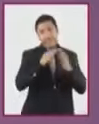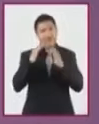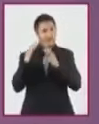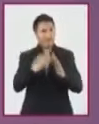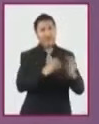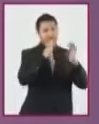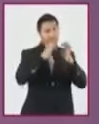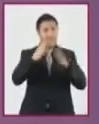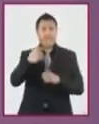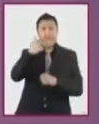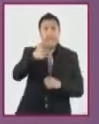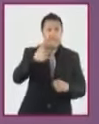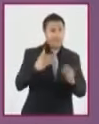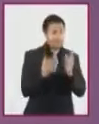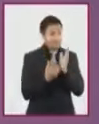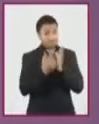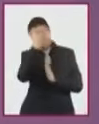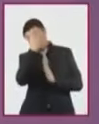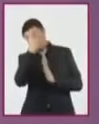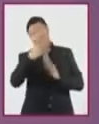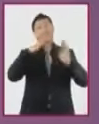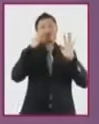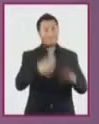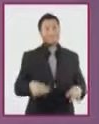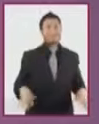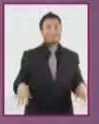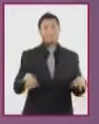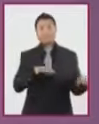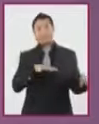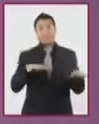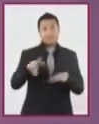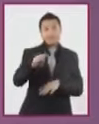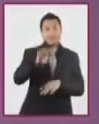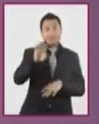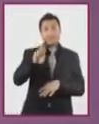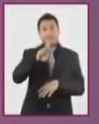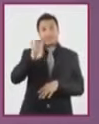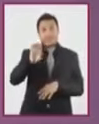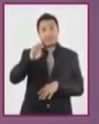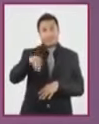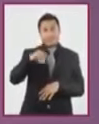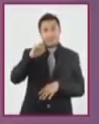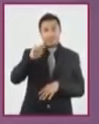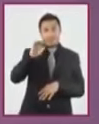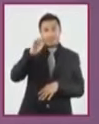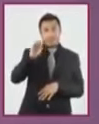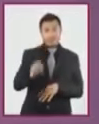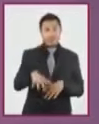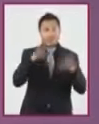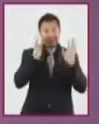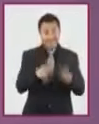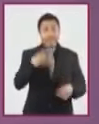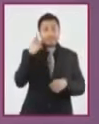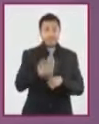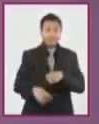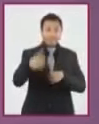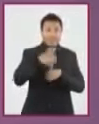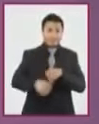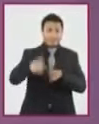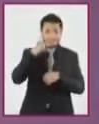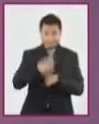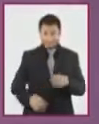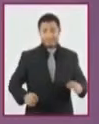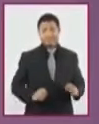de 7 en adelante pues ya entonces ya pasamos al campo de los terremotos, y ya los daños son fuertes en